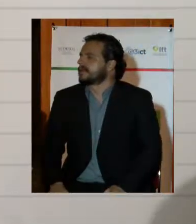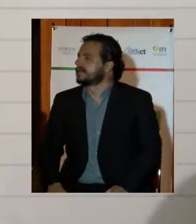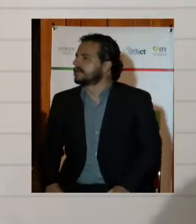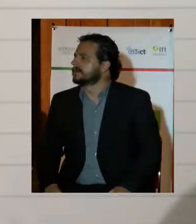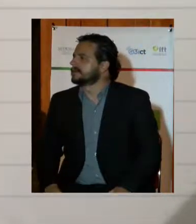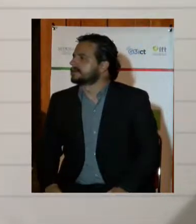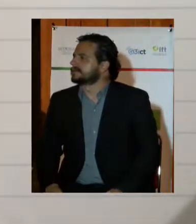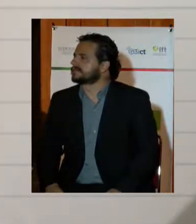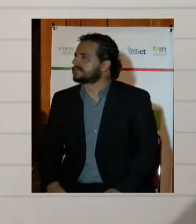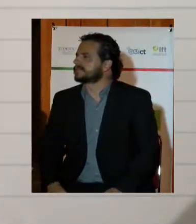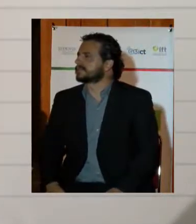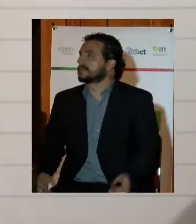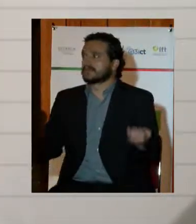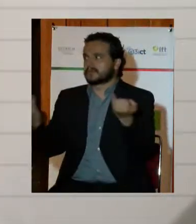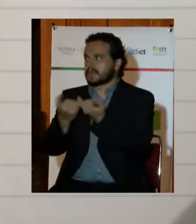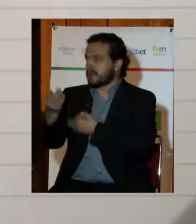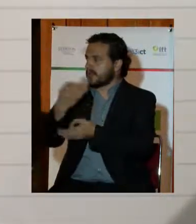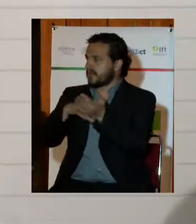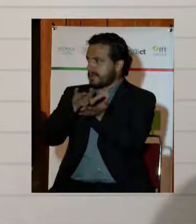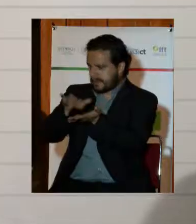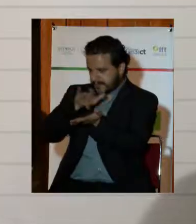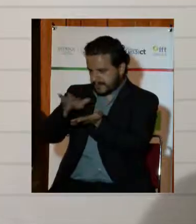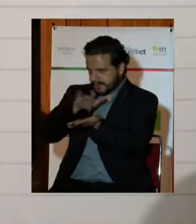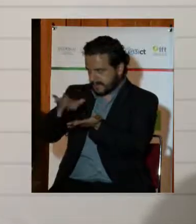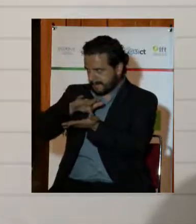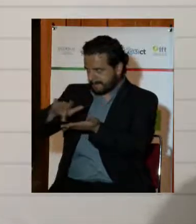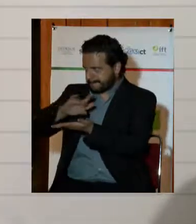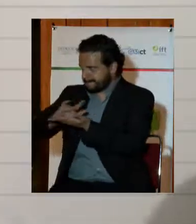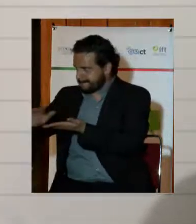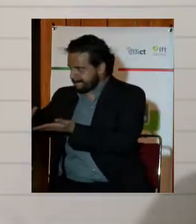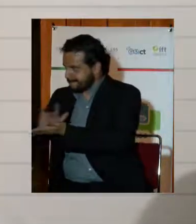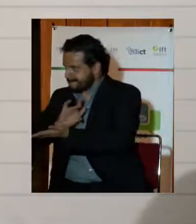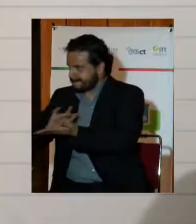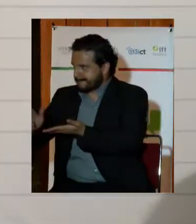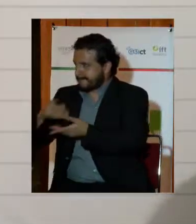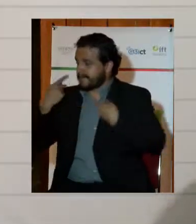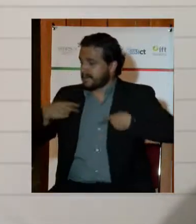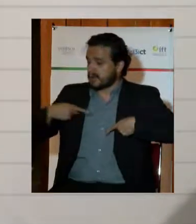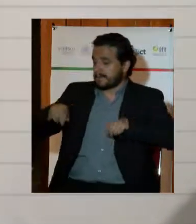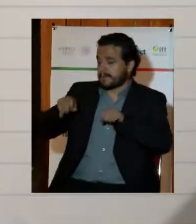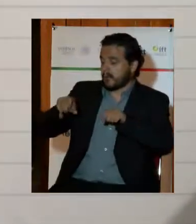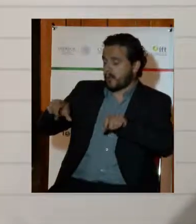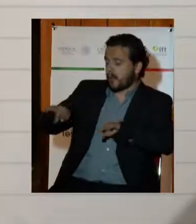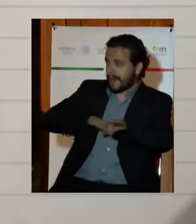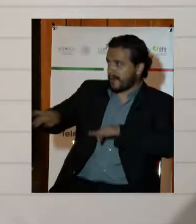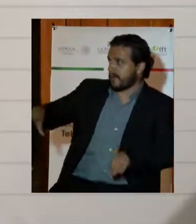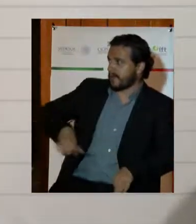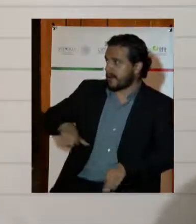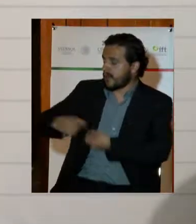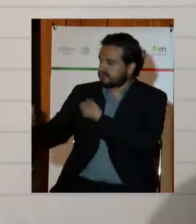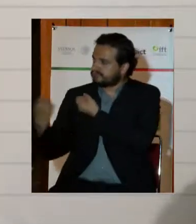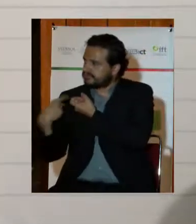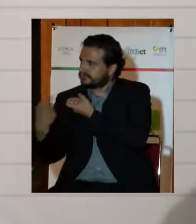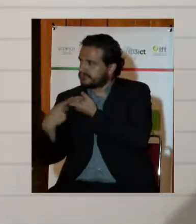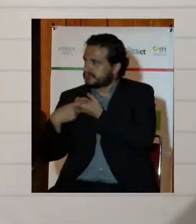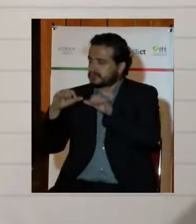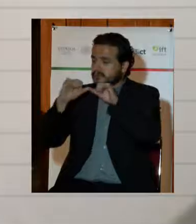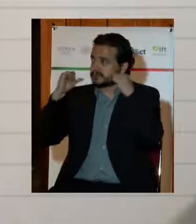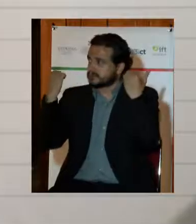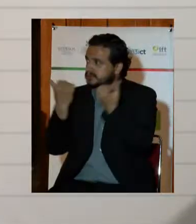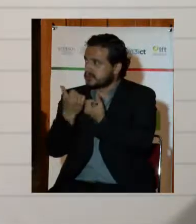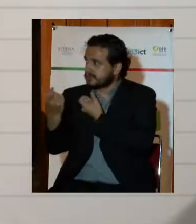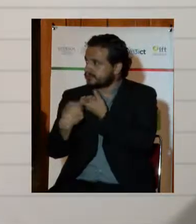con formuladores de políticas públicas, con funcionarios de gobierno y con asociaciones de la sociedad civil para avanzar en